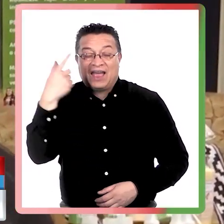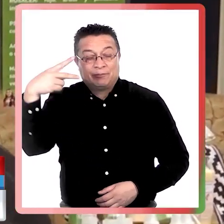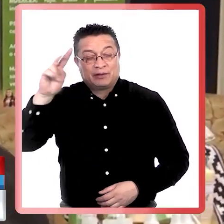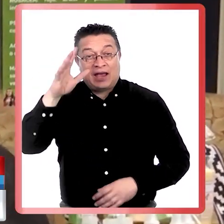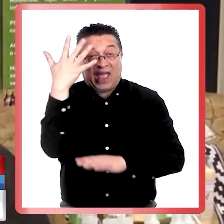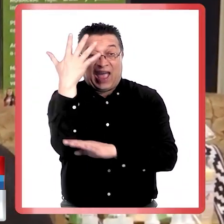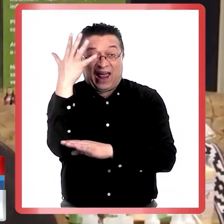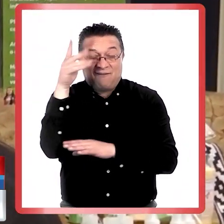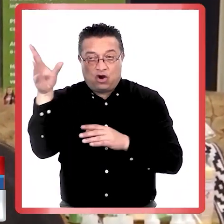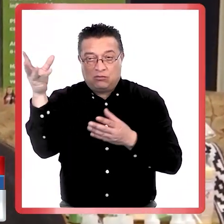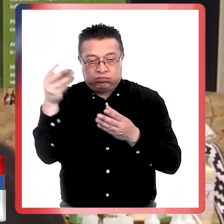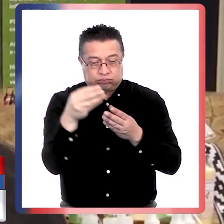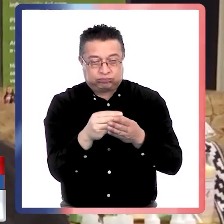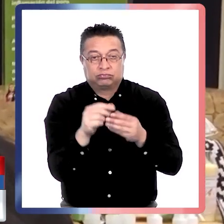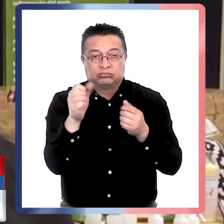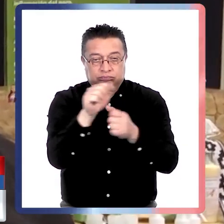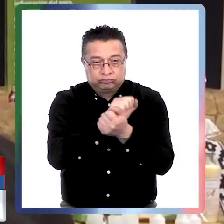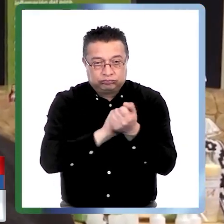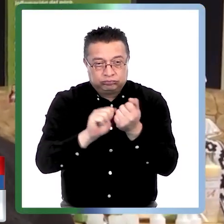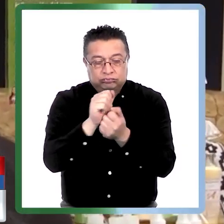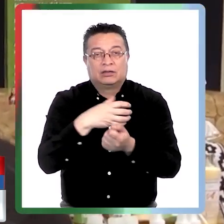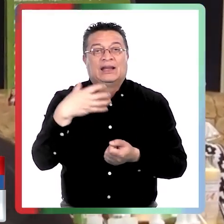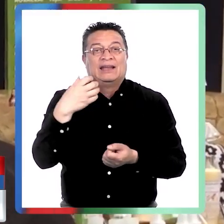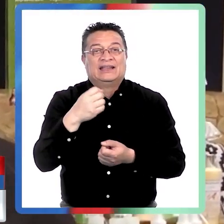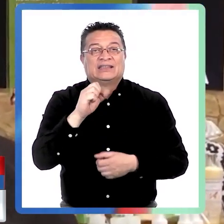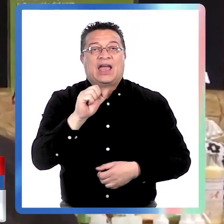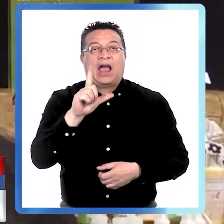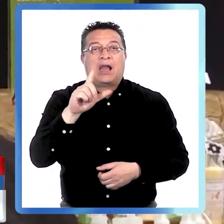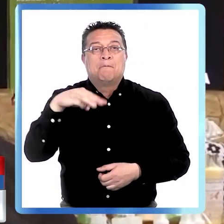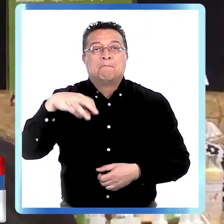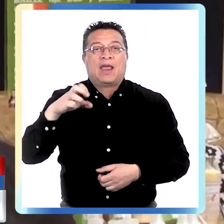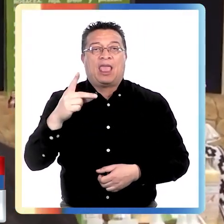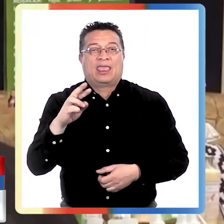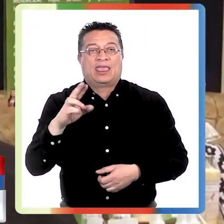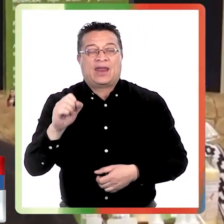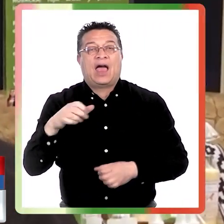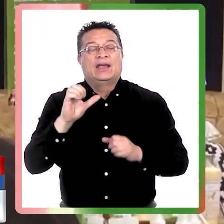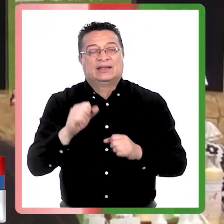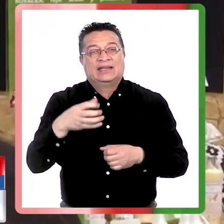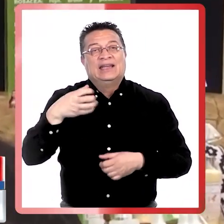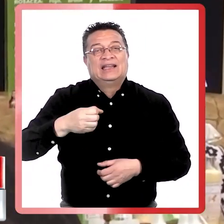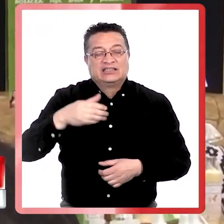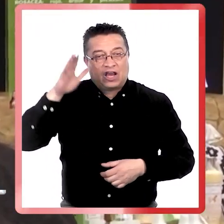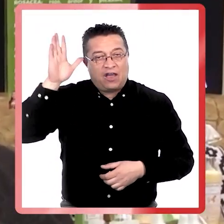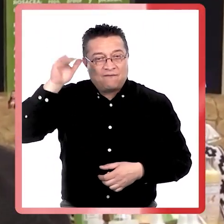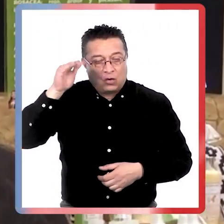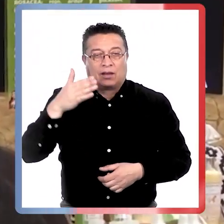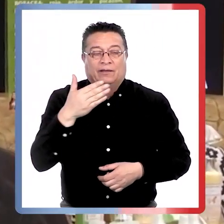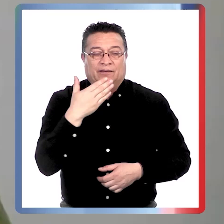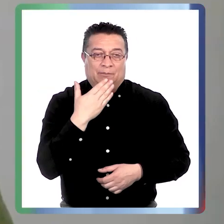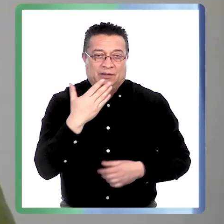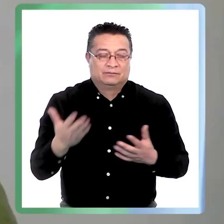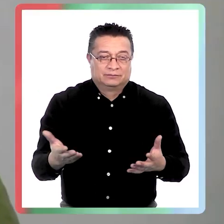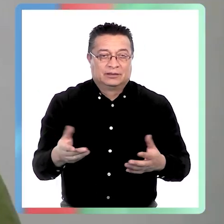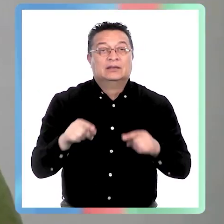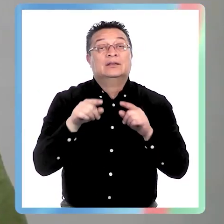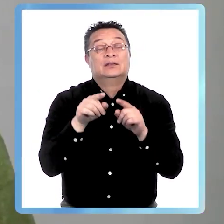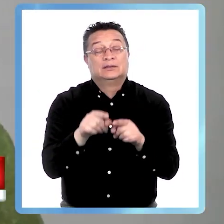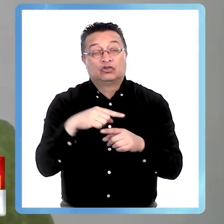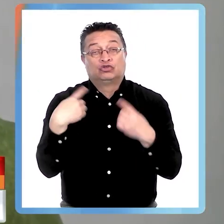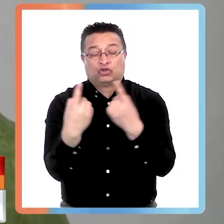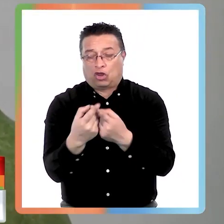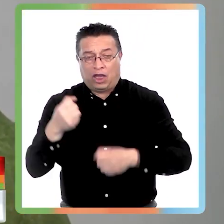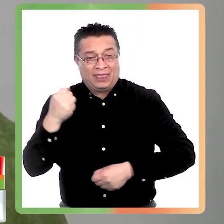se trabaja con agua de rosa y leche de almendra, y la crema de leche de burra que es para la arruguita. Nosotros lo que